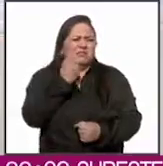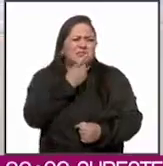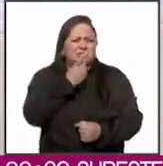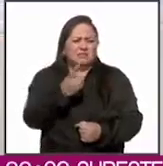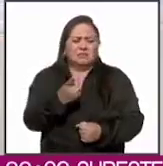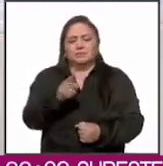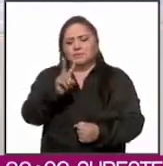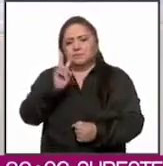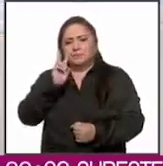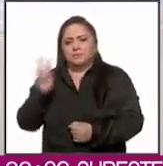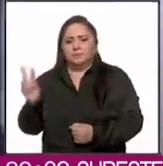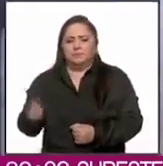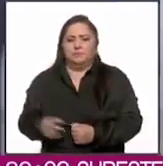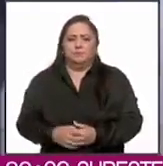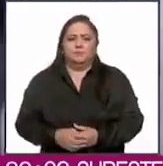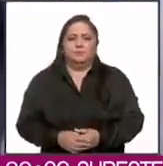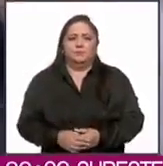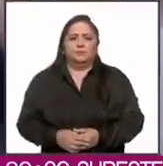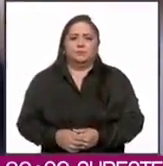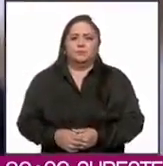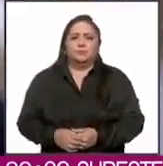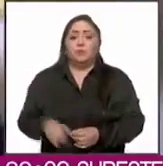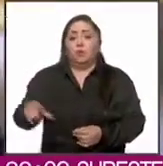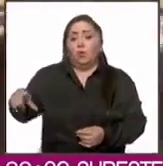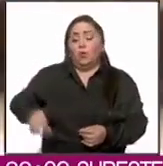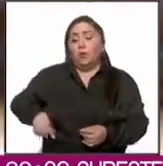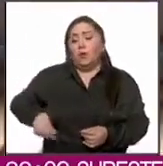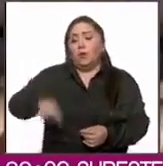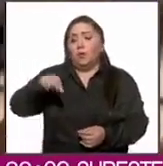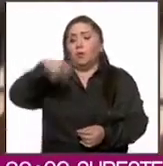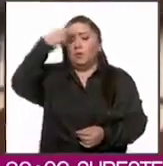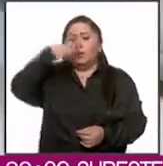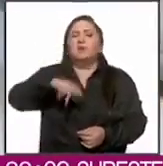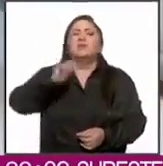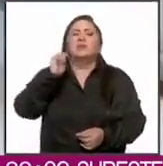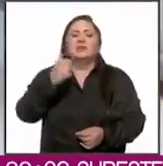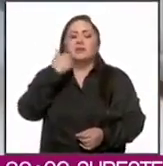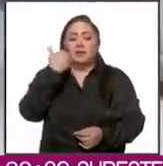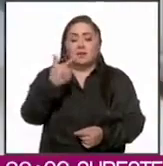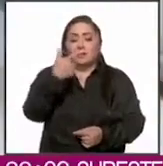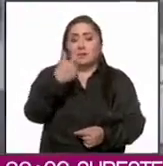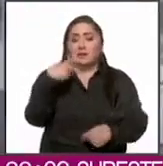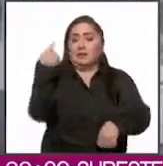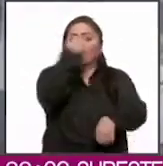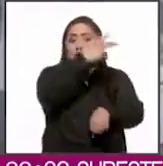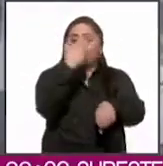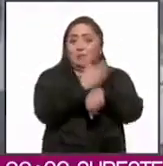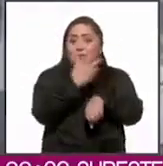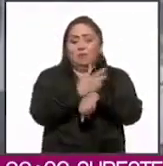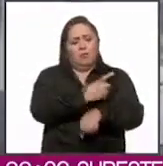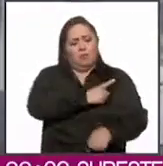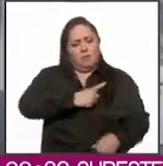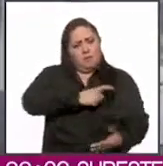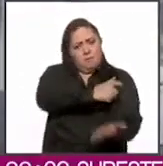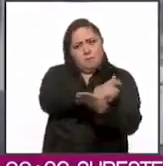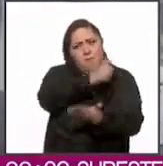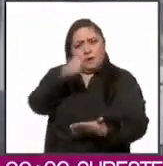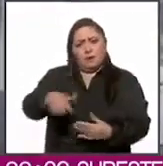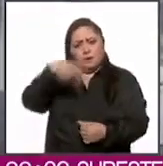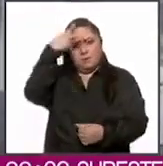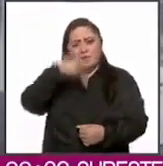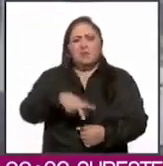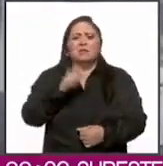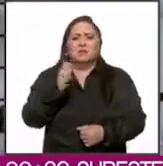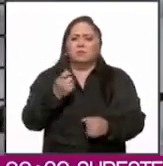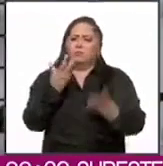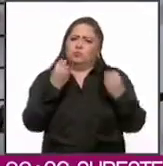Aquí se lo decimos. El gobierno de México busca que armerías de Estados Unidos paguen a nuestro país una